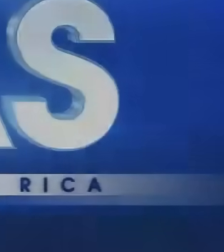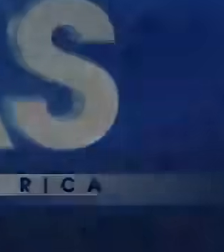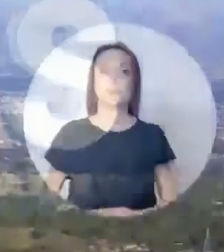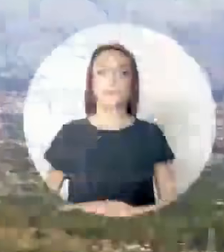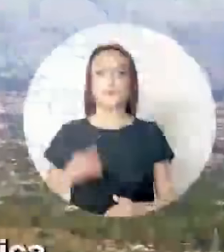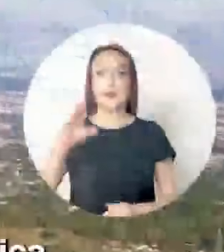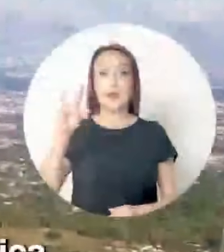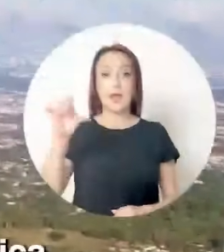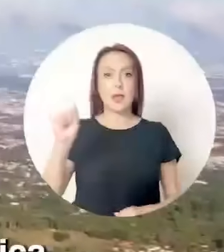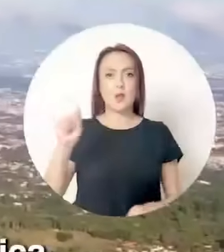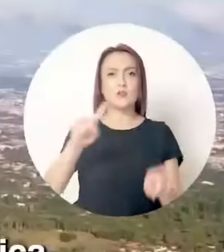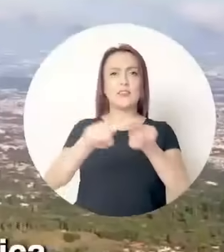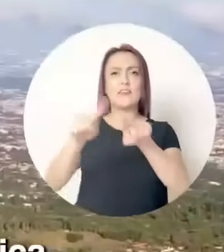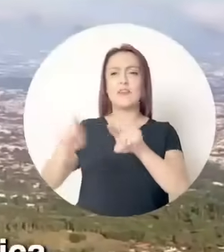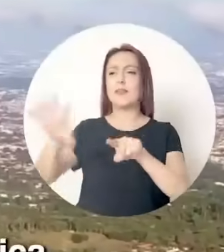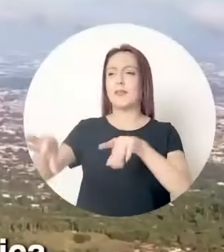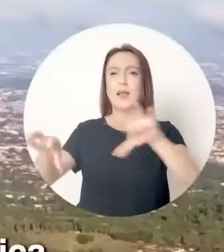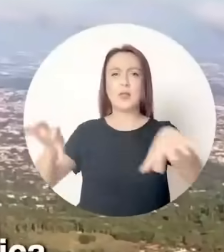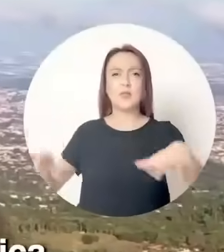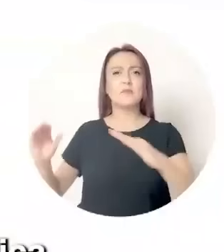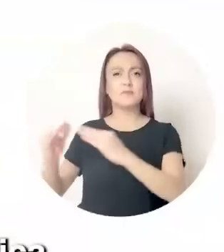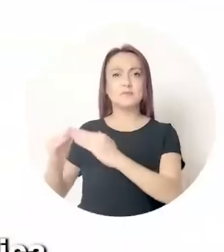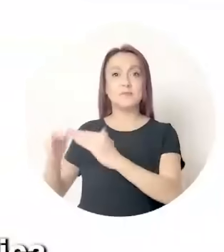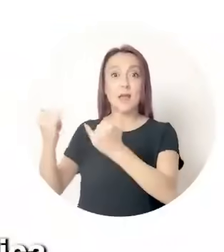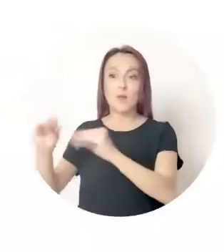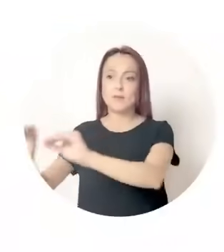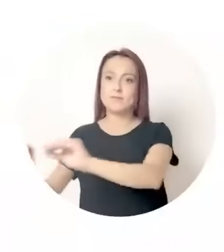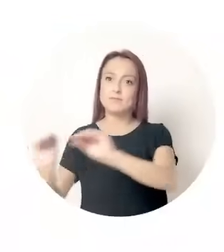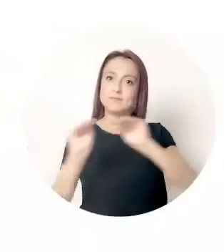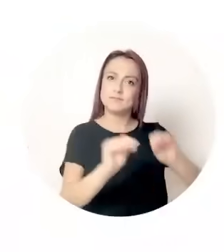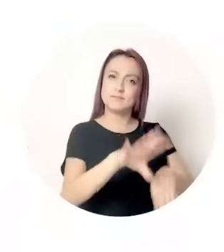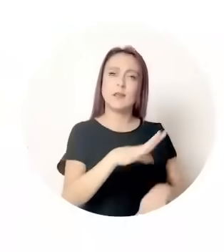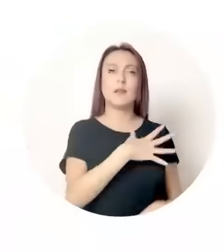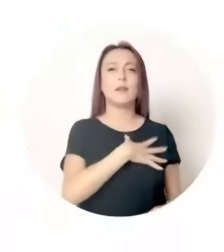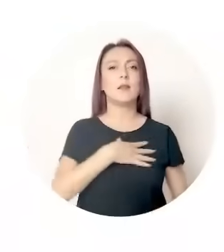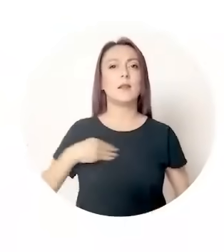Carlos ha vivido en varios cantones de Costa Rica. En el que vive ahora, le encanta...